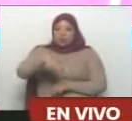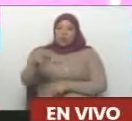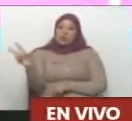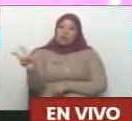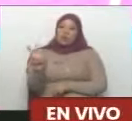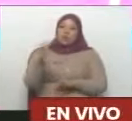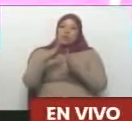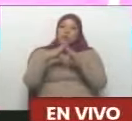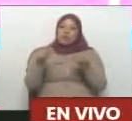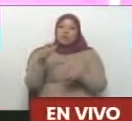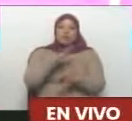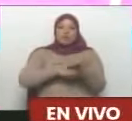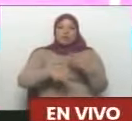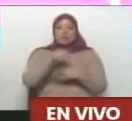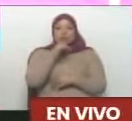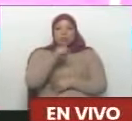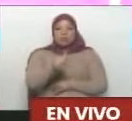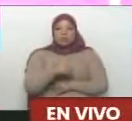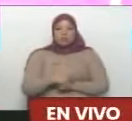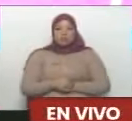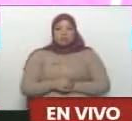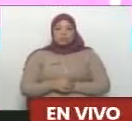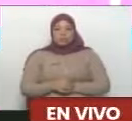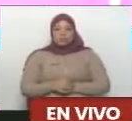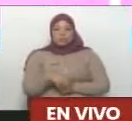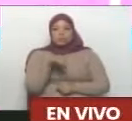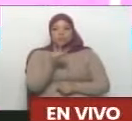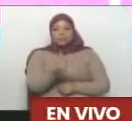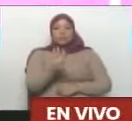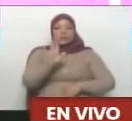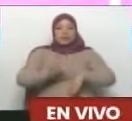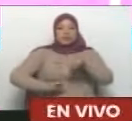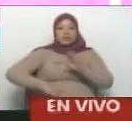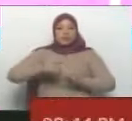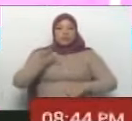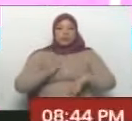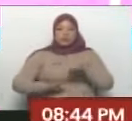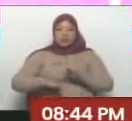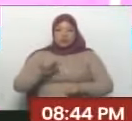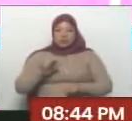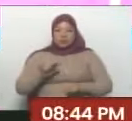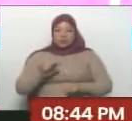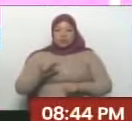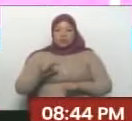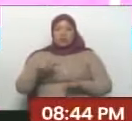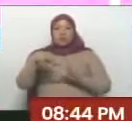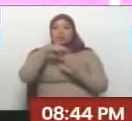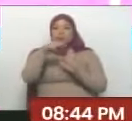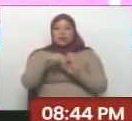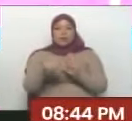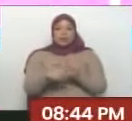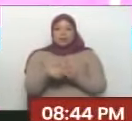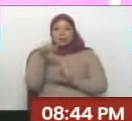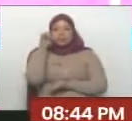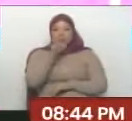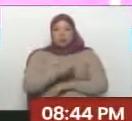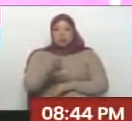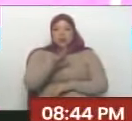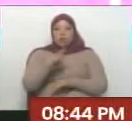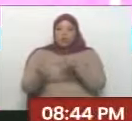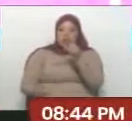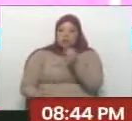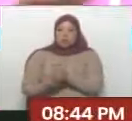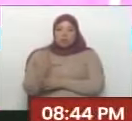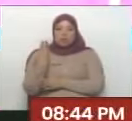y en todos los espacios de Venezuela, retumbe el 4. Para que ese instrumento nacional se